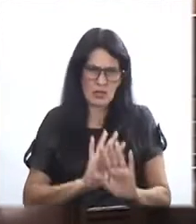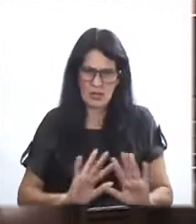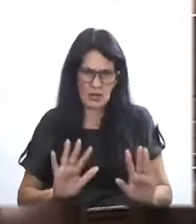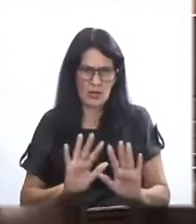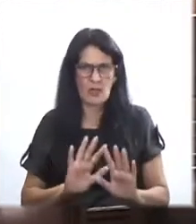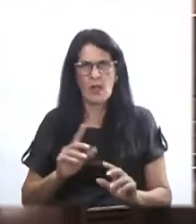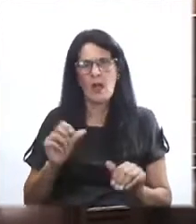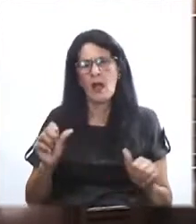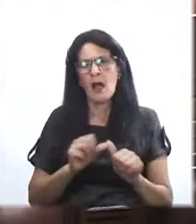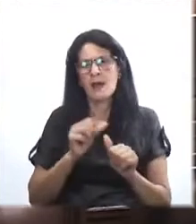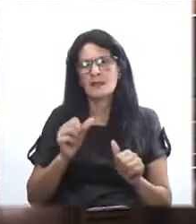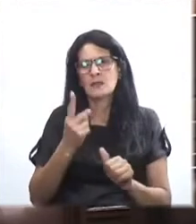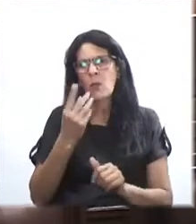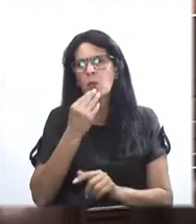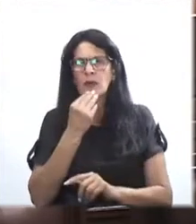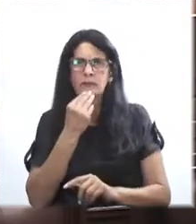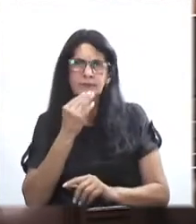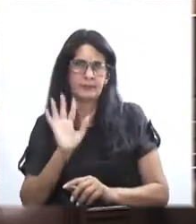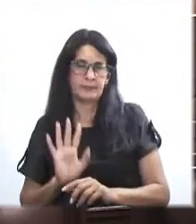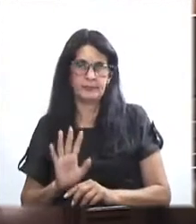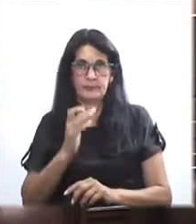haciendo una ficción.